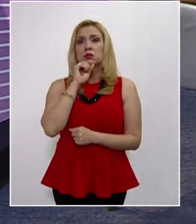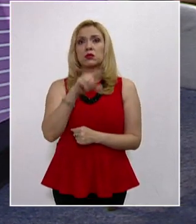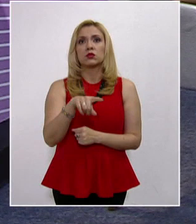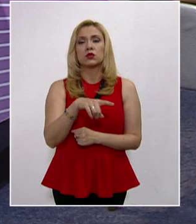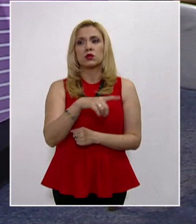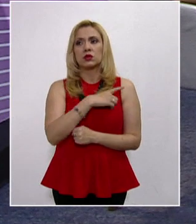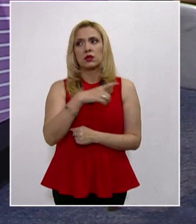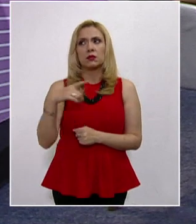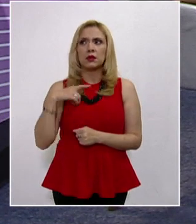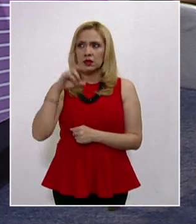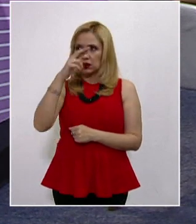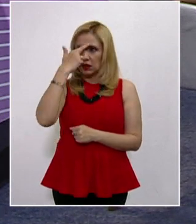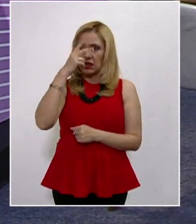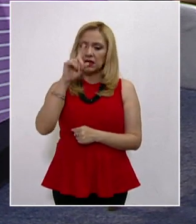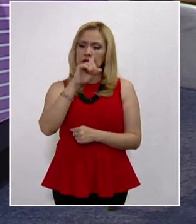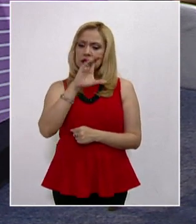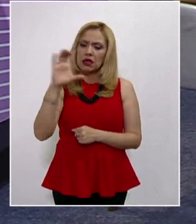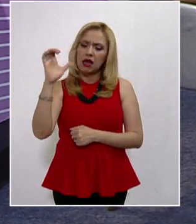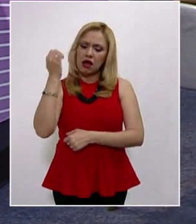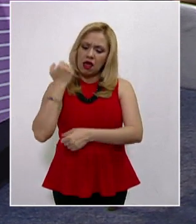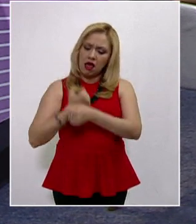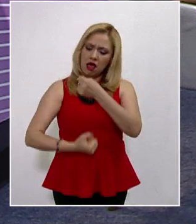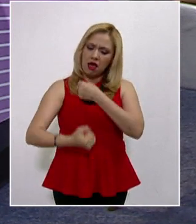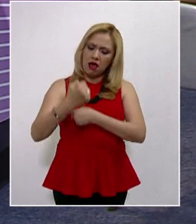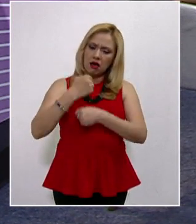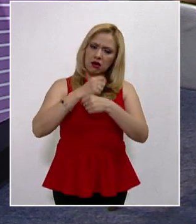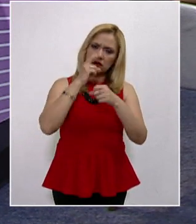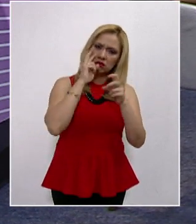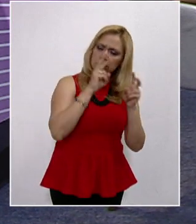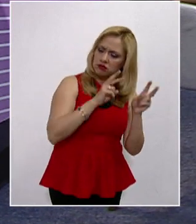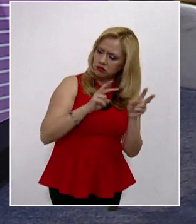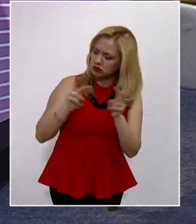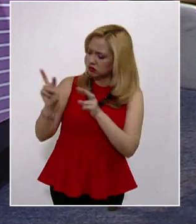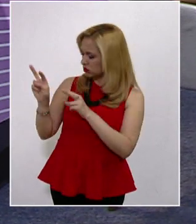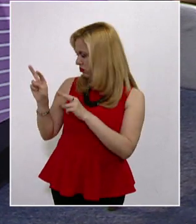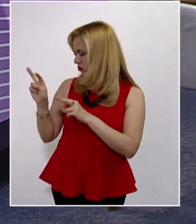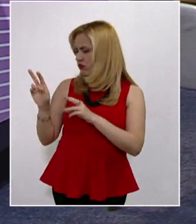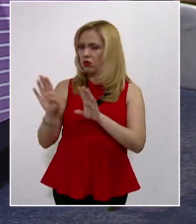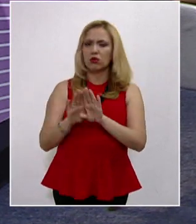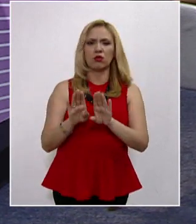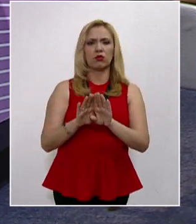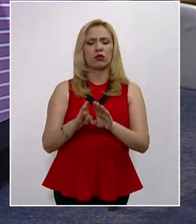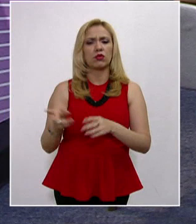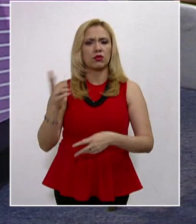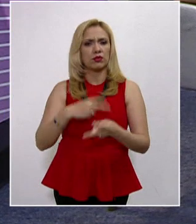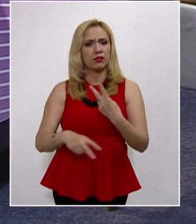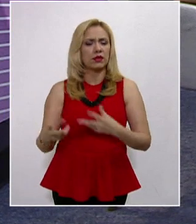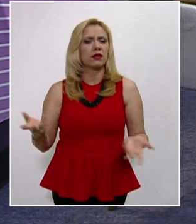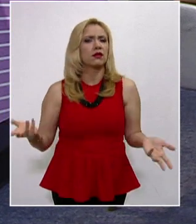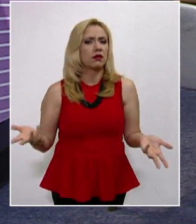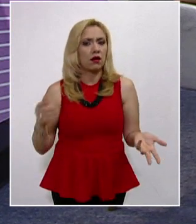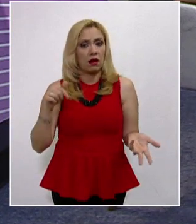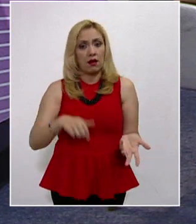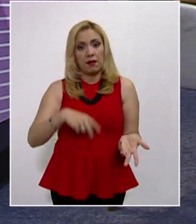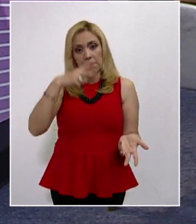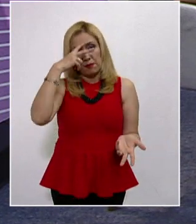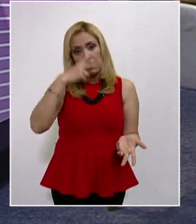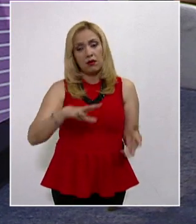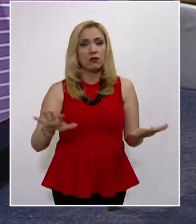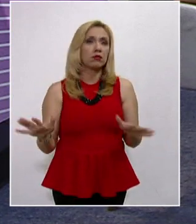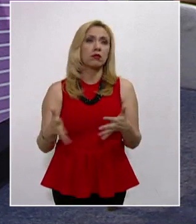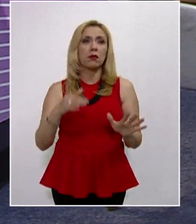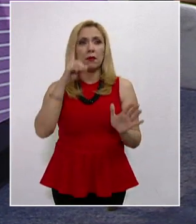tendríamos que remontarnos a más de 100 años hacia atrás para ver más o menos cuáles fueron los orígenes. En México podríamos decir que más o